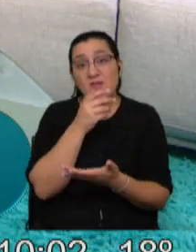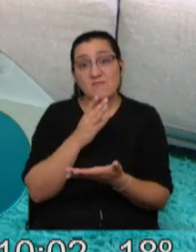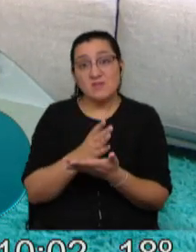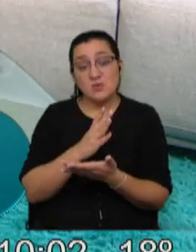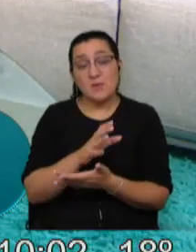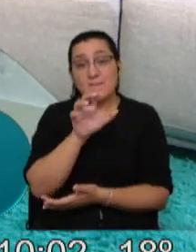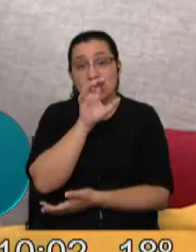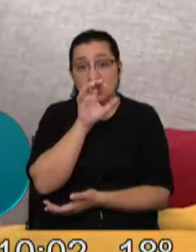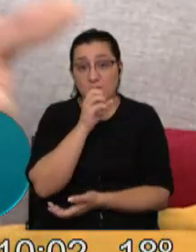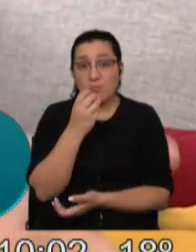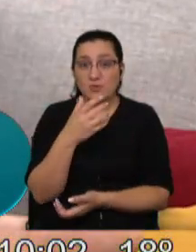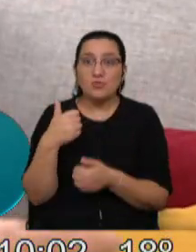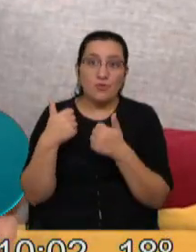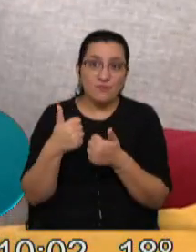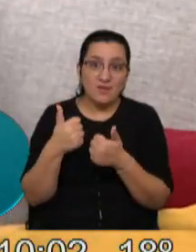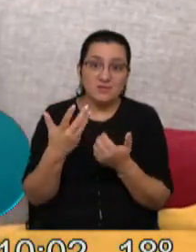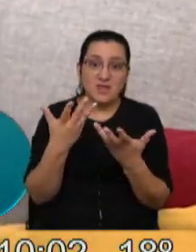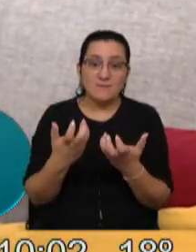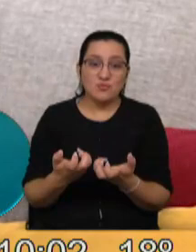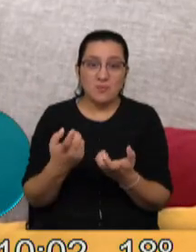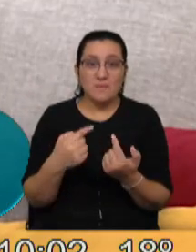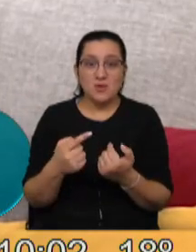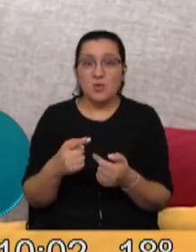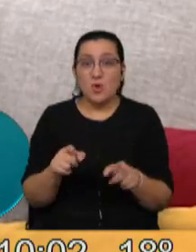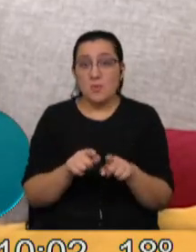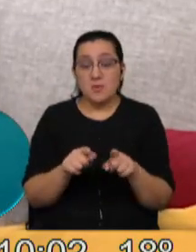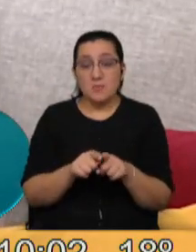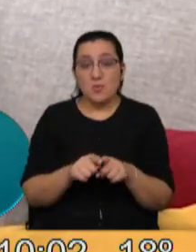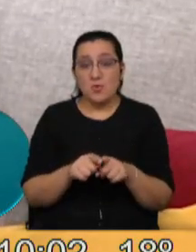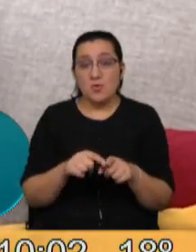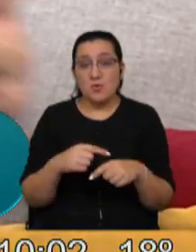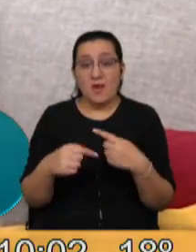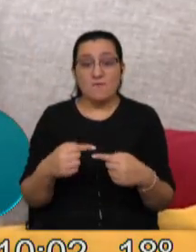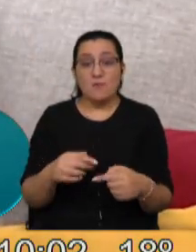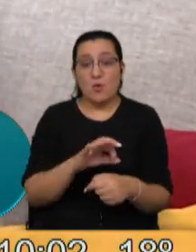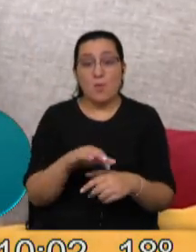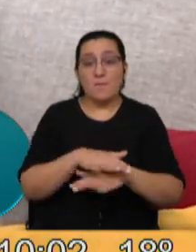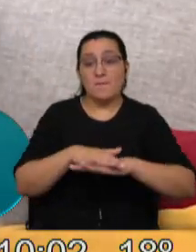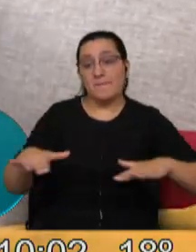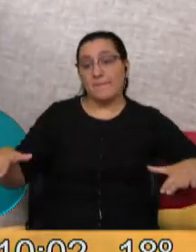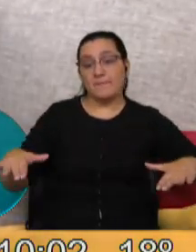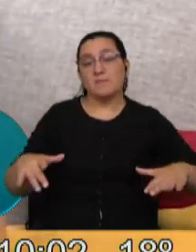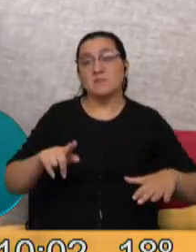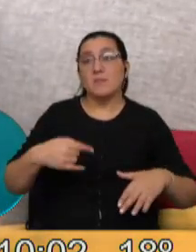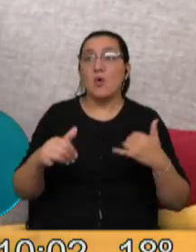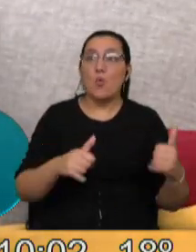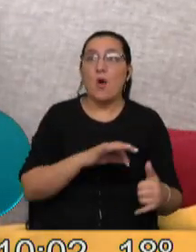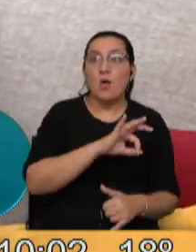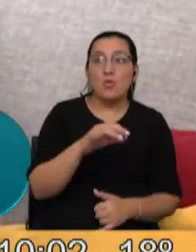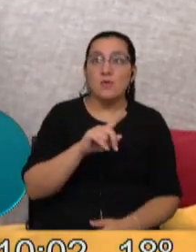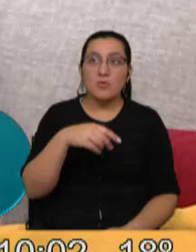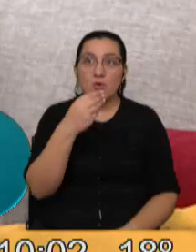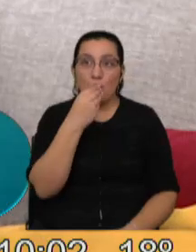porque, repito, sí, todo bien con que se absorbe, pero es lo mismo una alfombra que un pañal. Por lo tanto, si yo después de jugar, después de